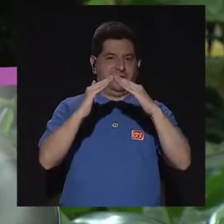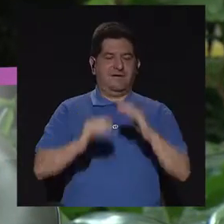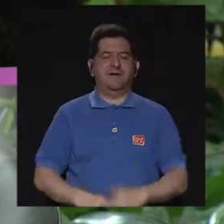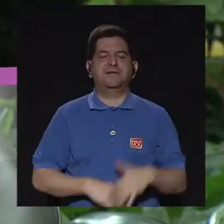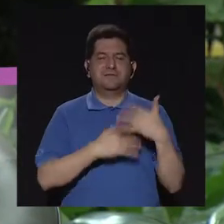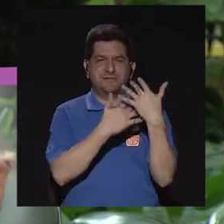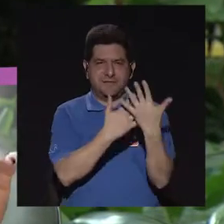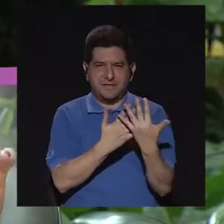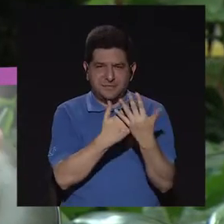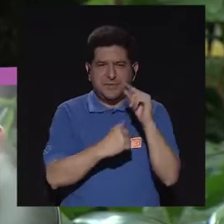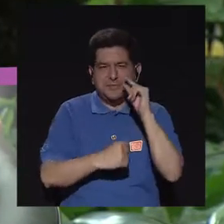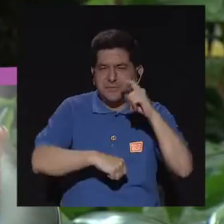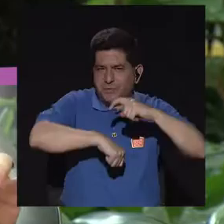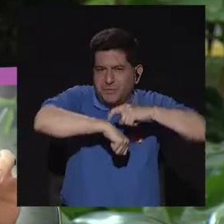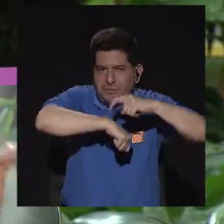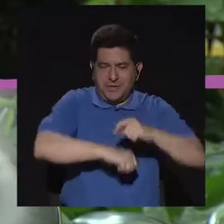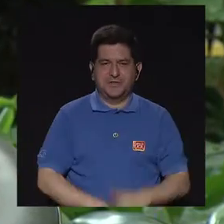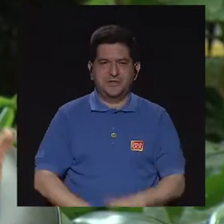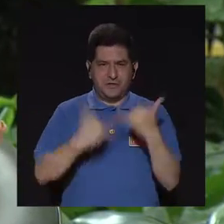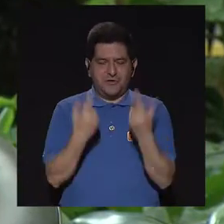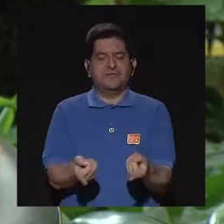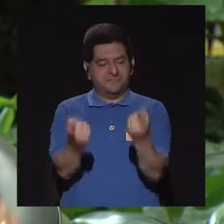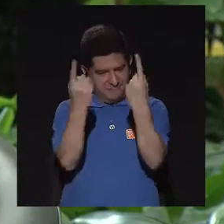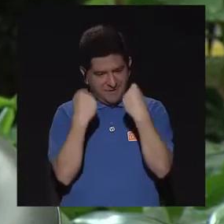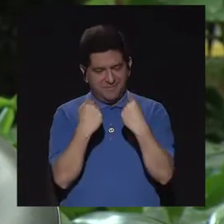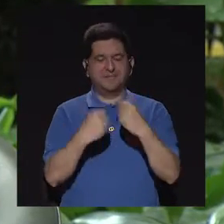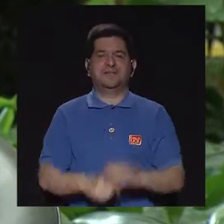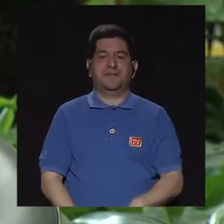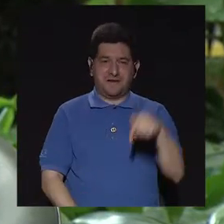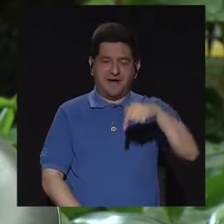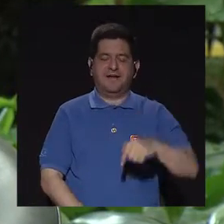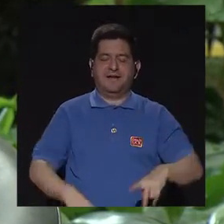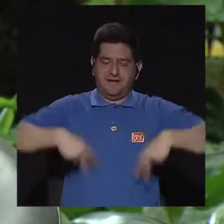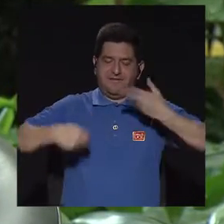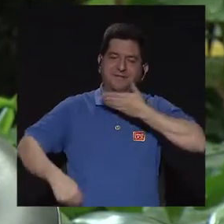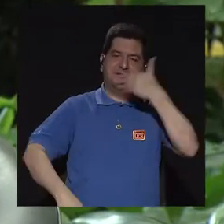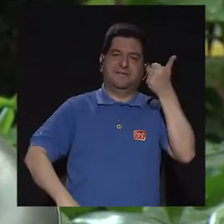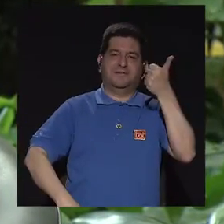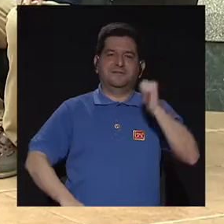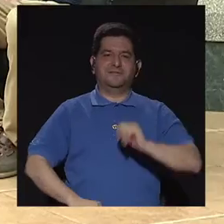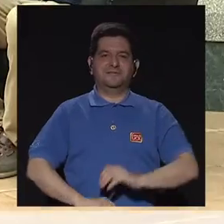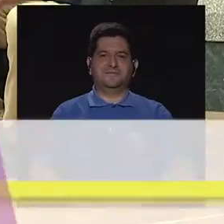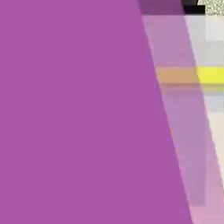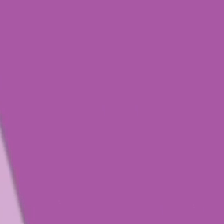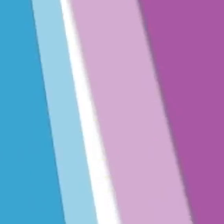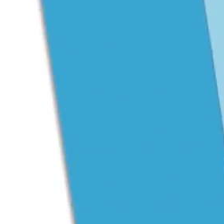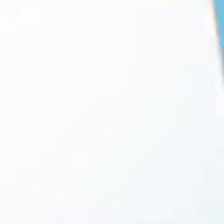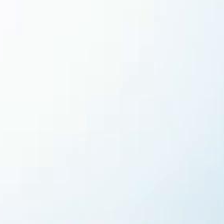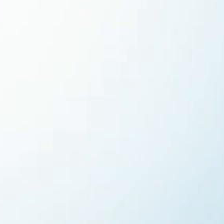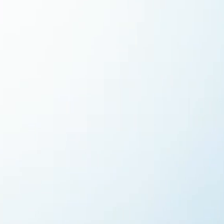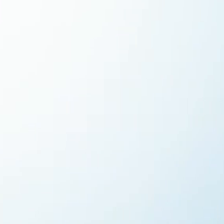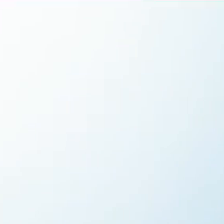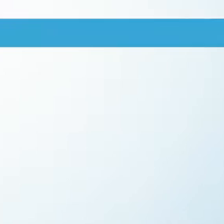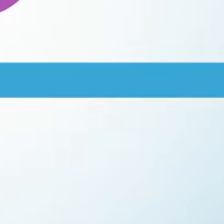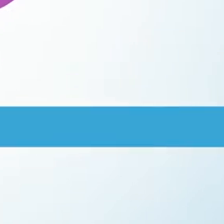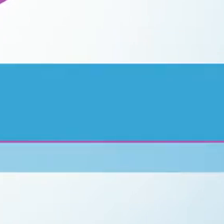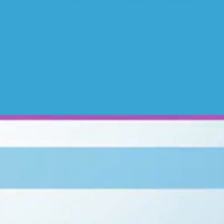casa, espérenos un ratito que ya regresamos con más de Vivir Mejor.